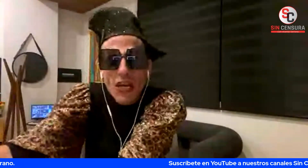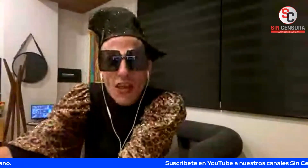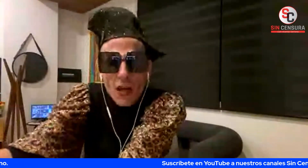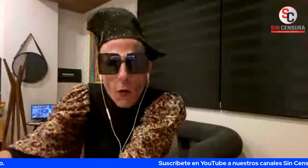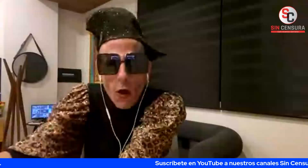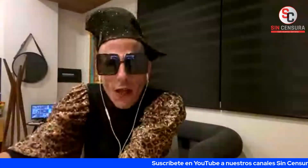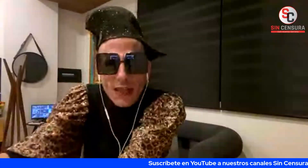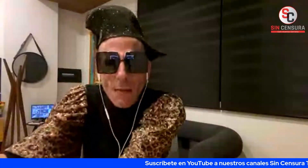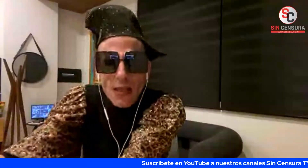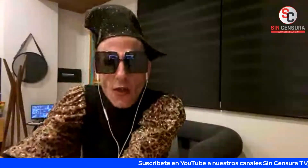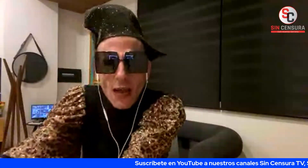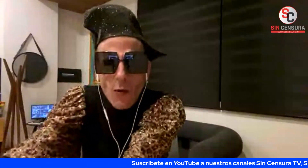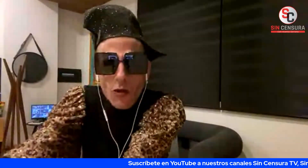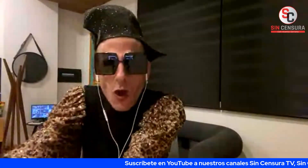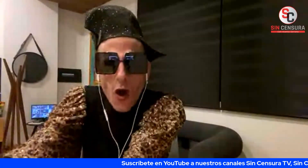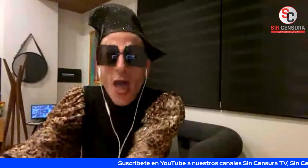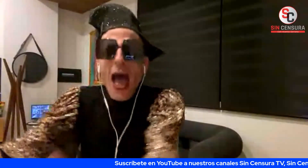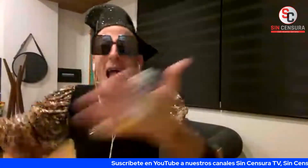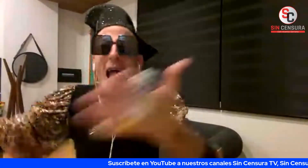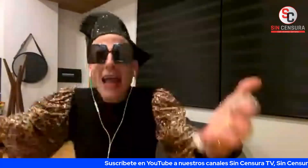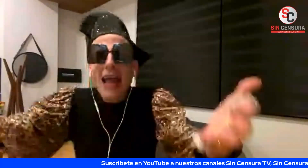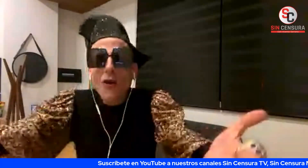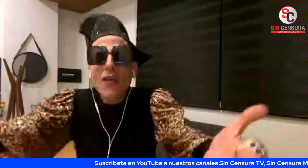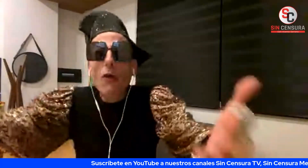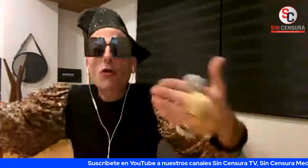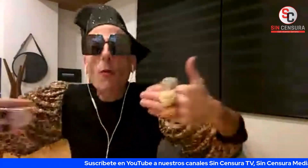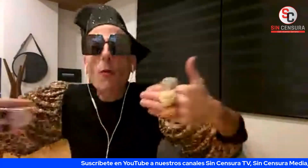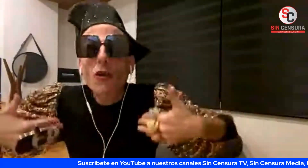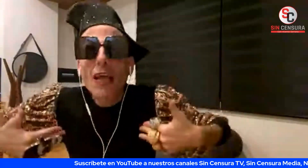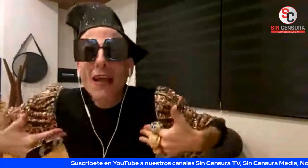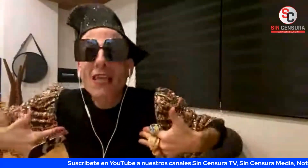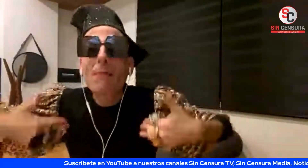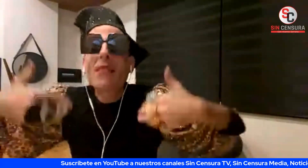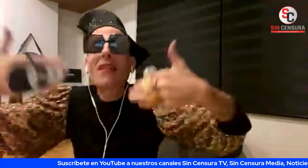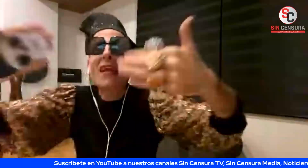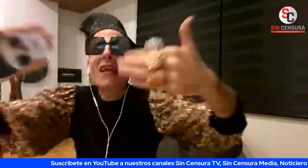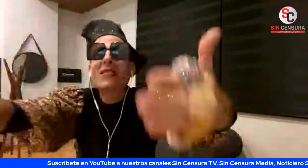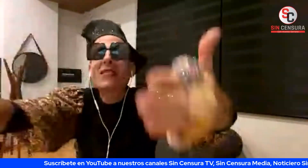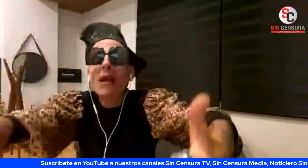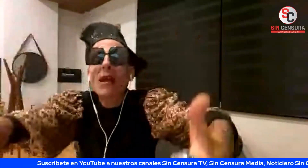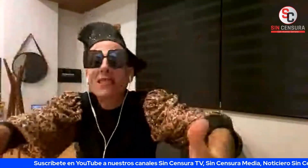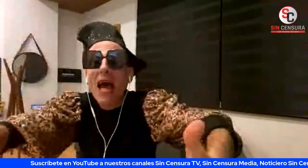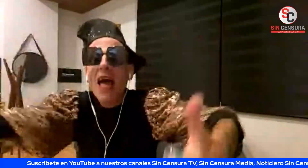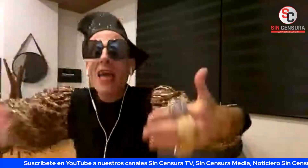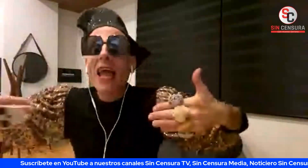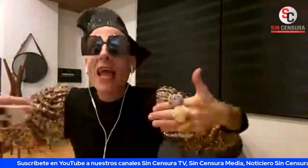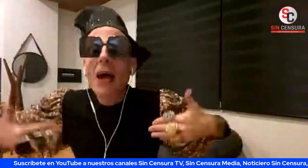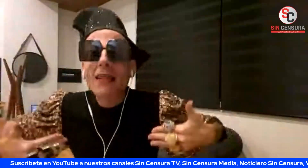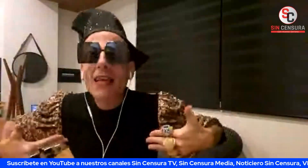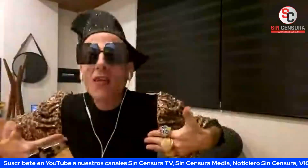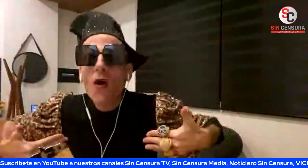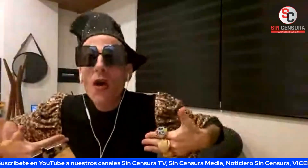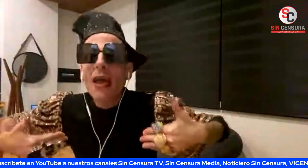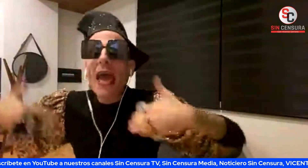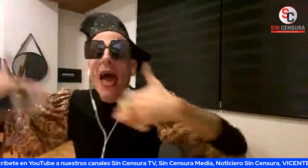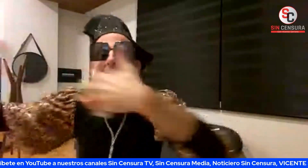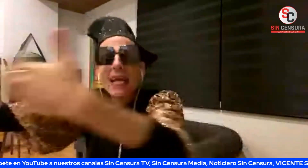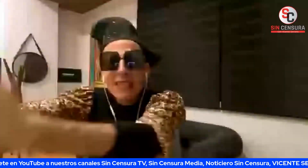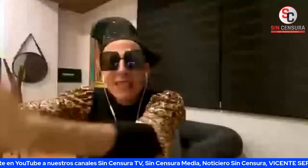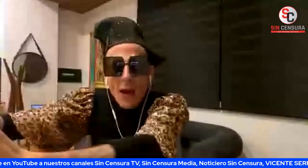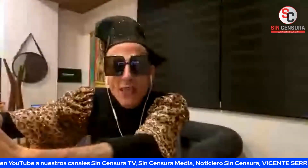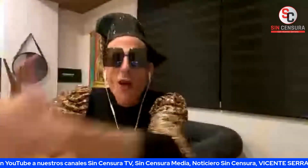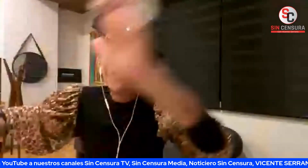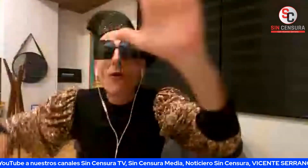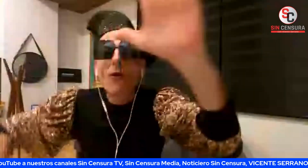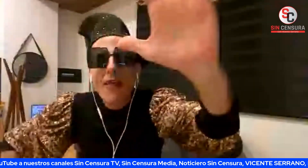hecho un ridículo del tamaño del mundo, al grado de autoboicotearse y pedir que desaparezca el partido que a